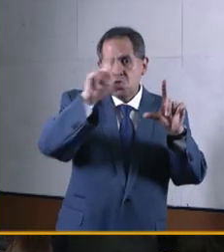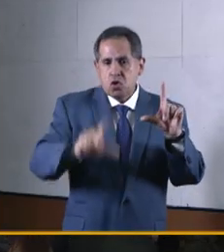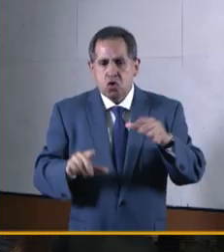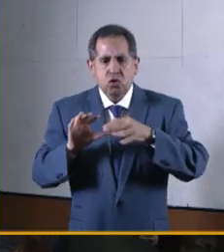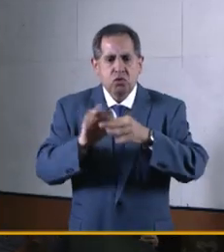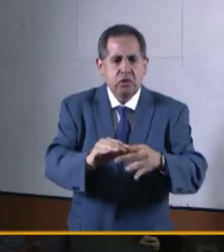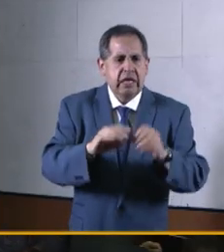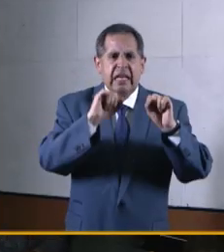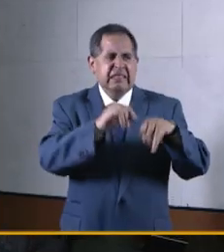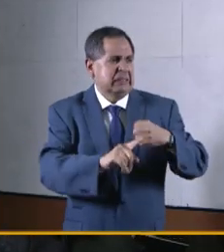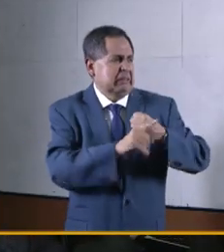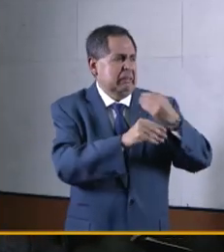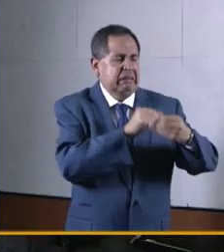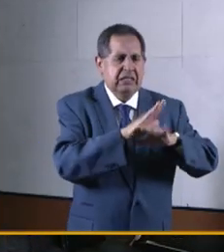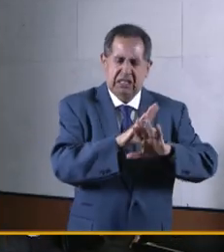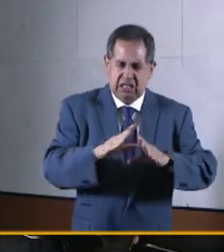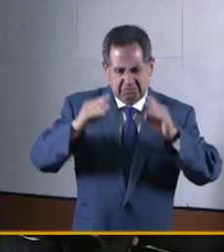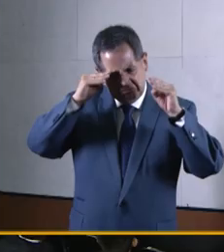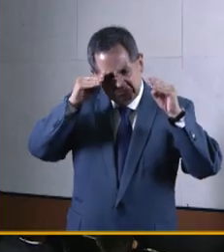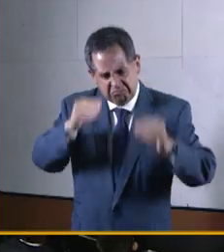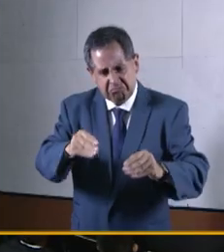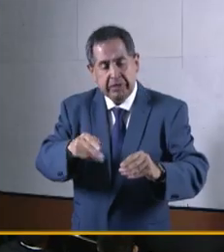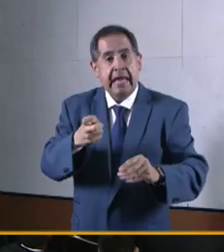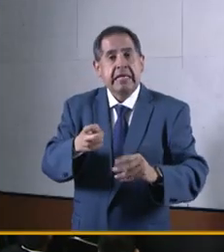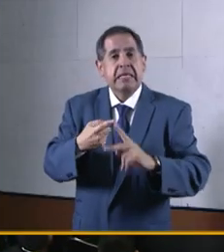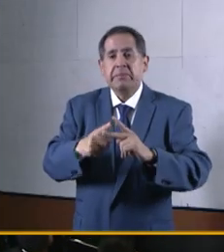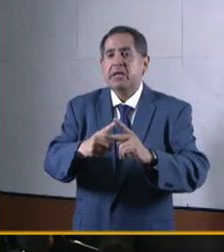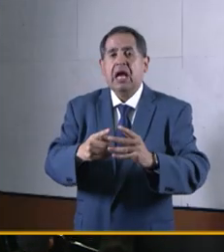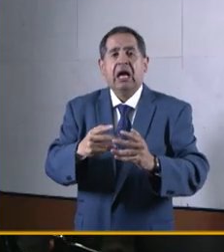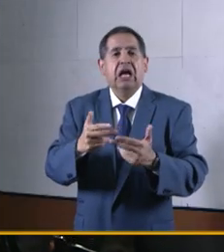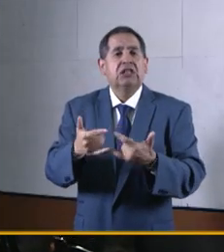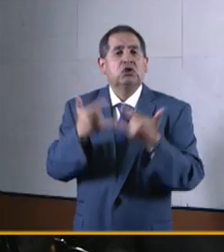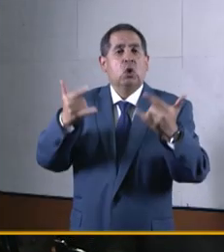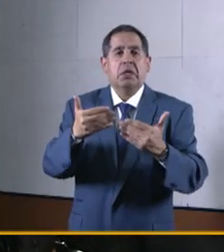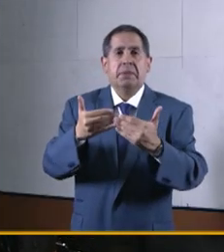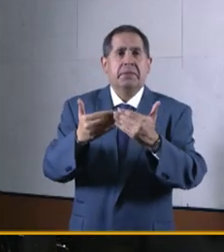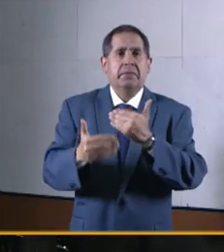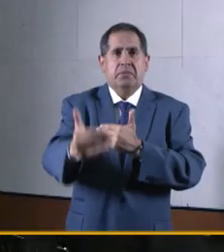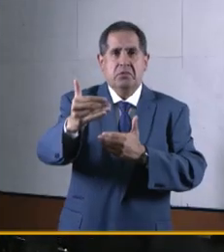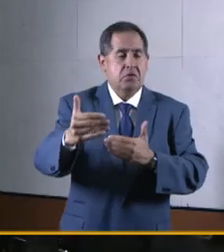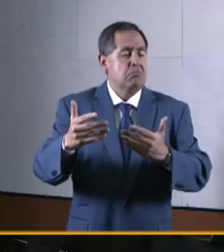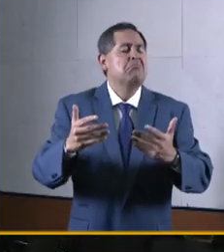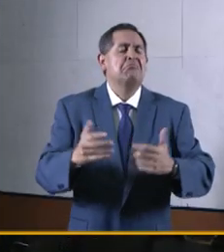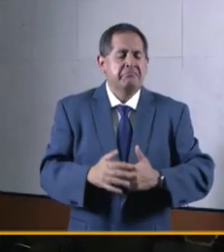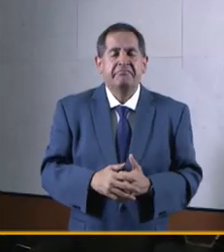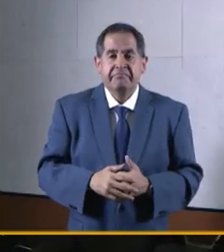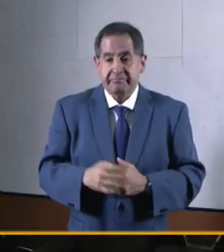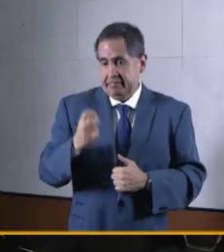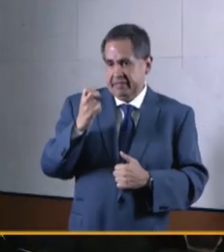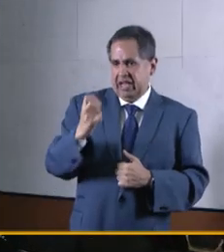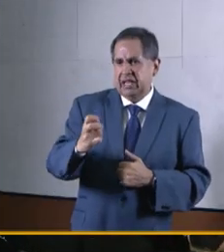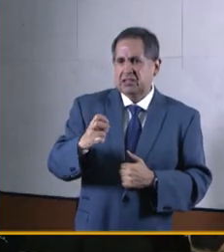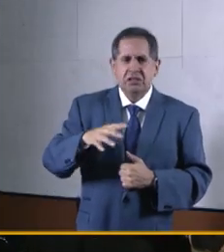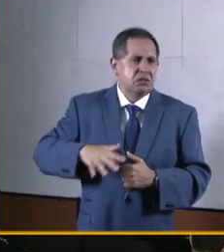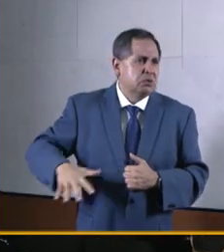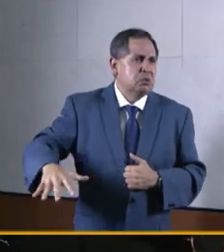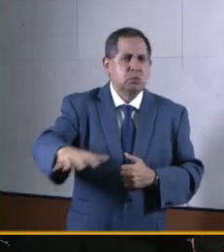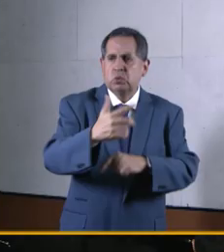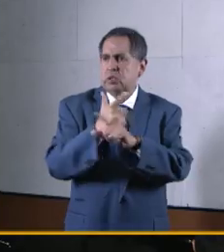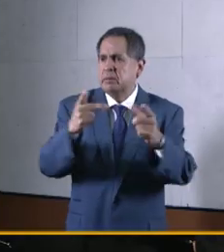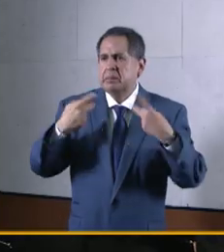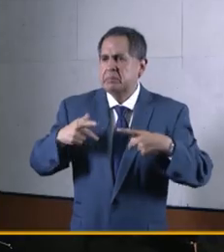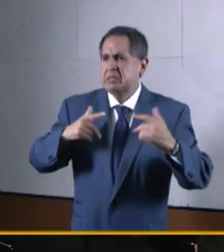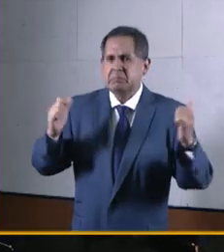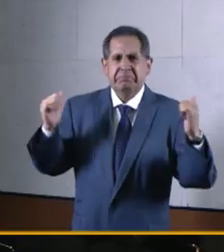hostilidad y exclusivismo marca su historia ha impulsado el carácter popular de la universidad